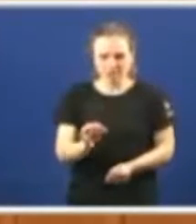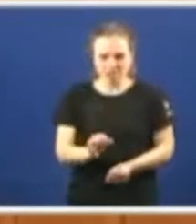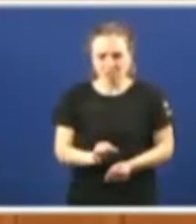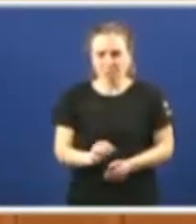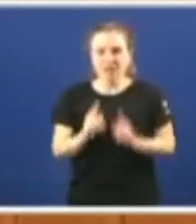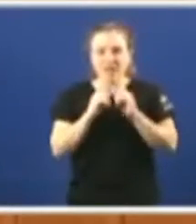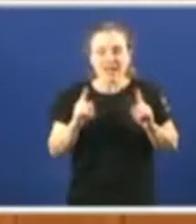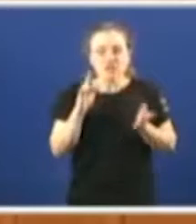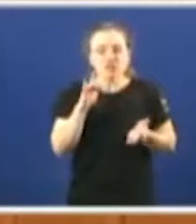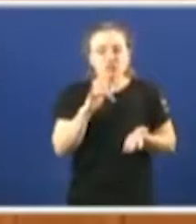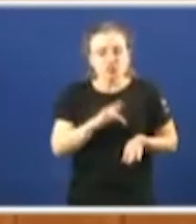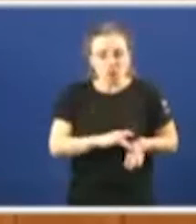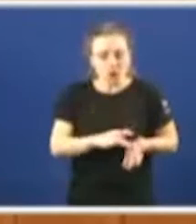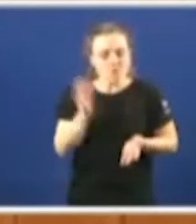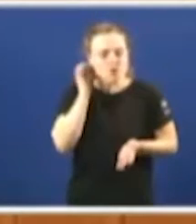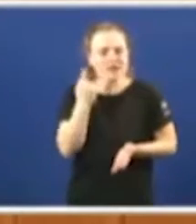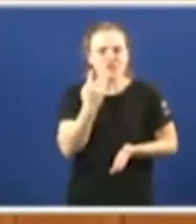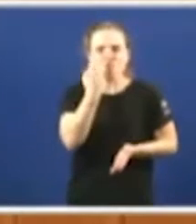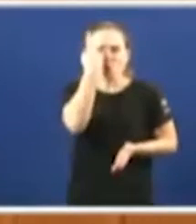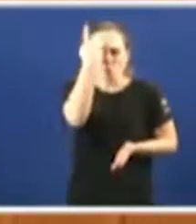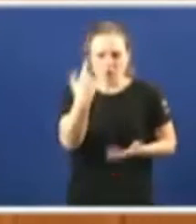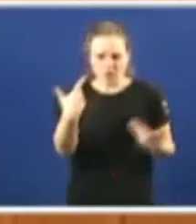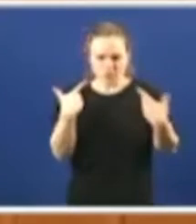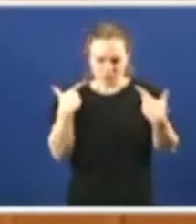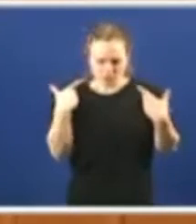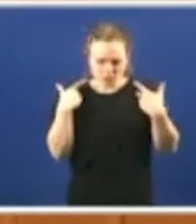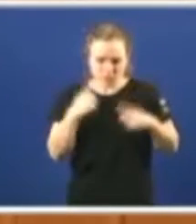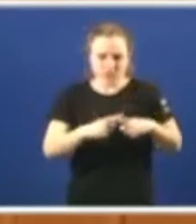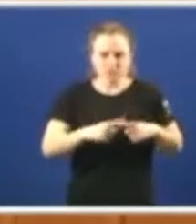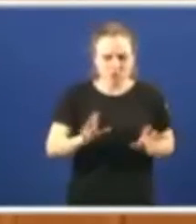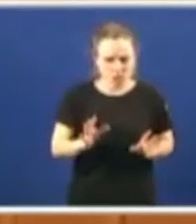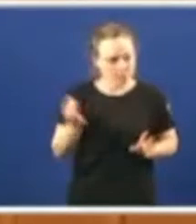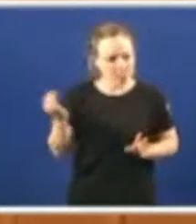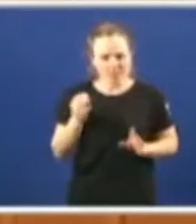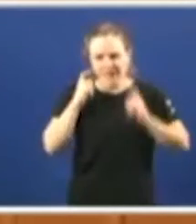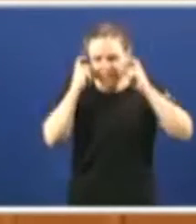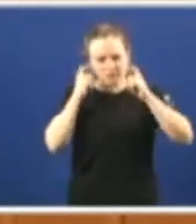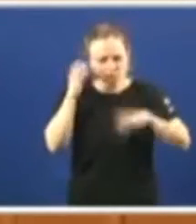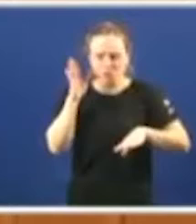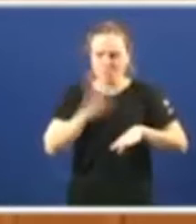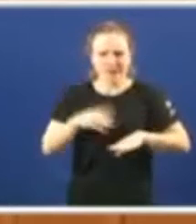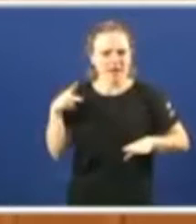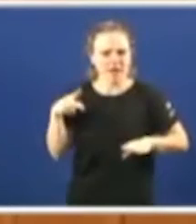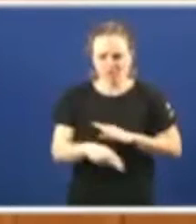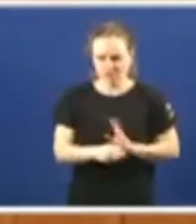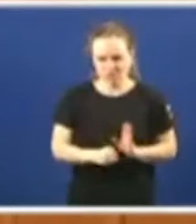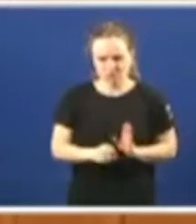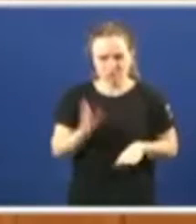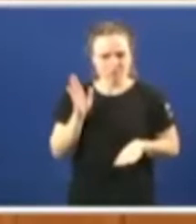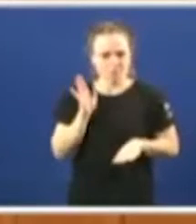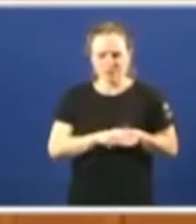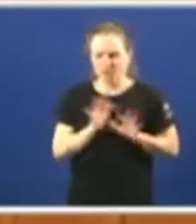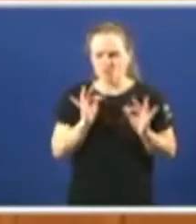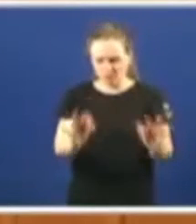soa muller víctima de algún tipo de agresión sexual, teremos que pôr todos os nosos esforzos para que isto non volva